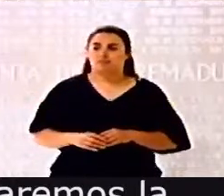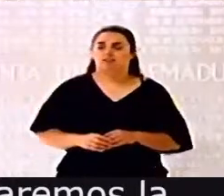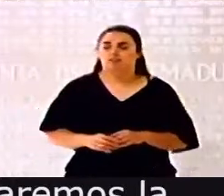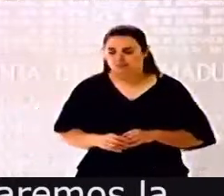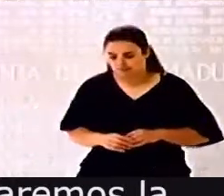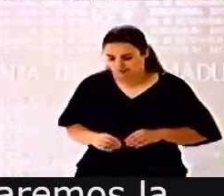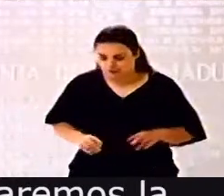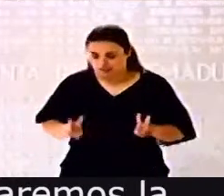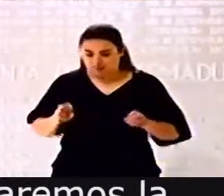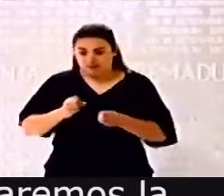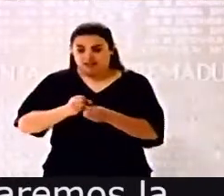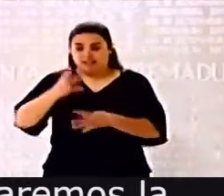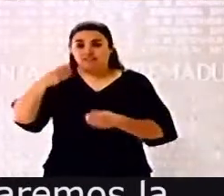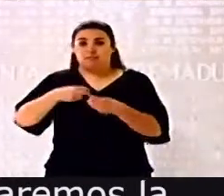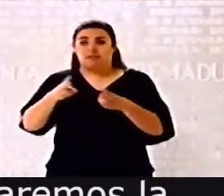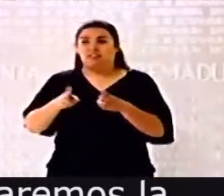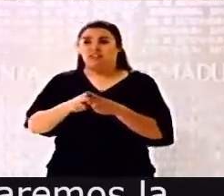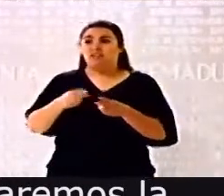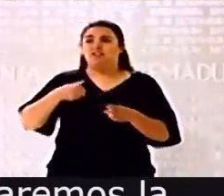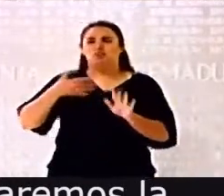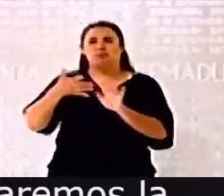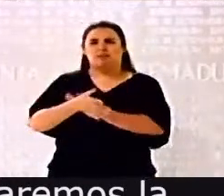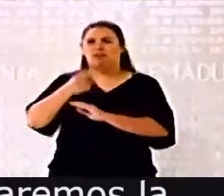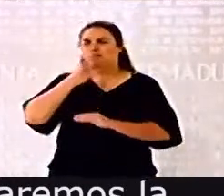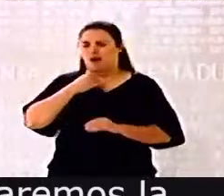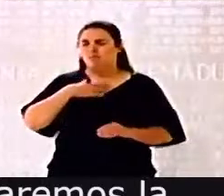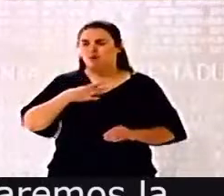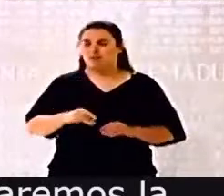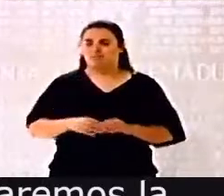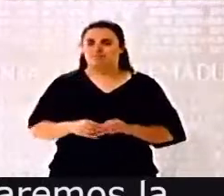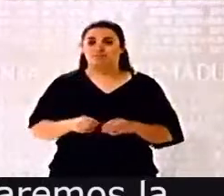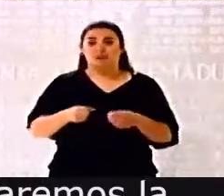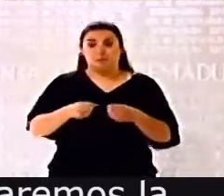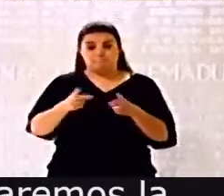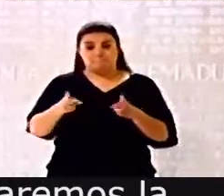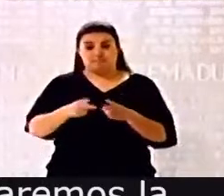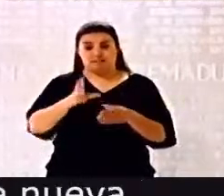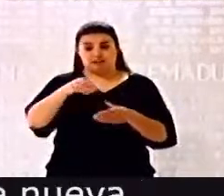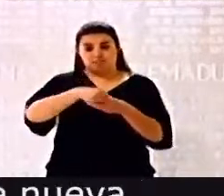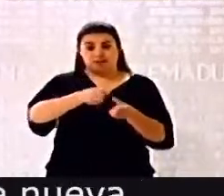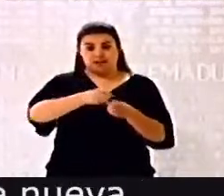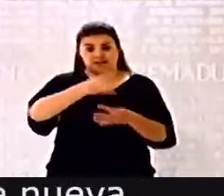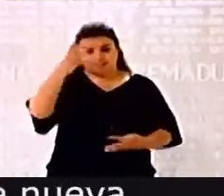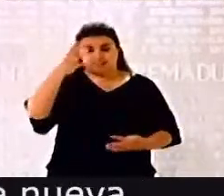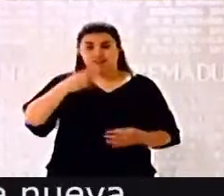Con respecto a la lista de piscinas, me he debido yo explicar mal. Las que aparecen en el listado